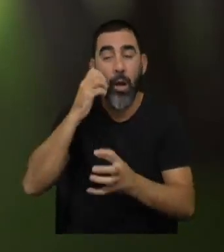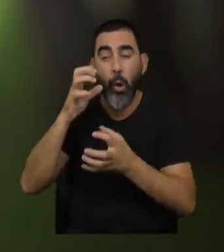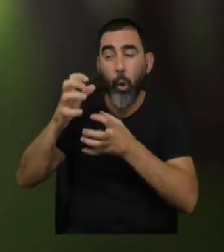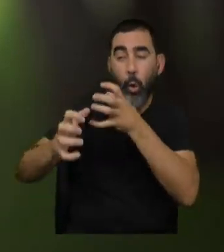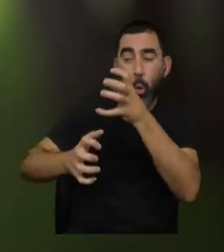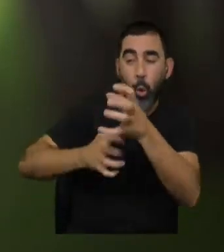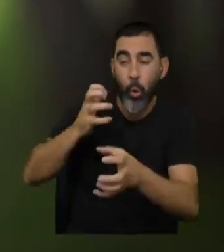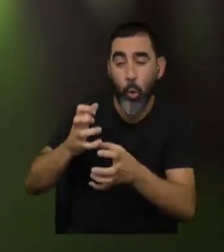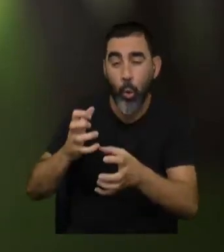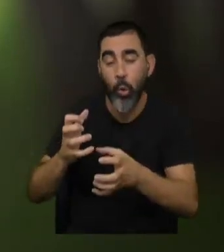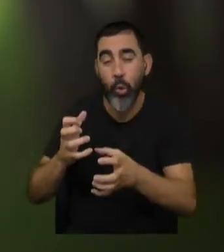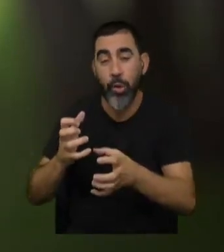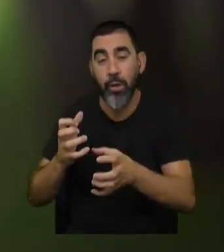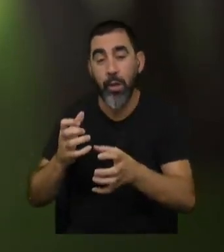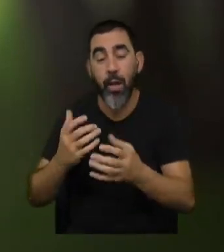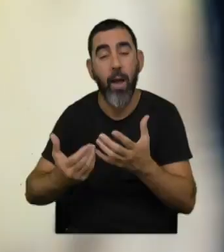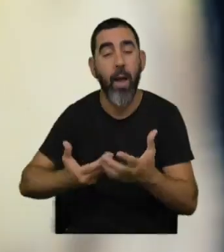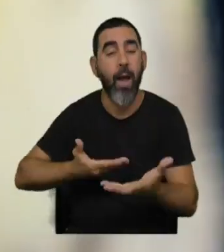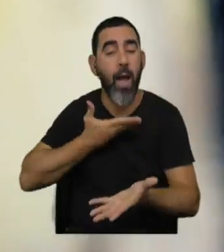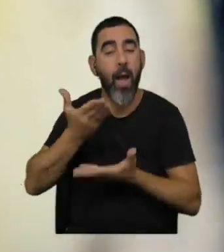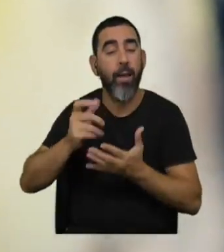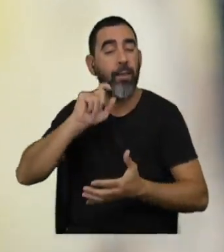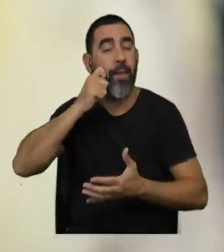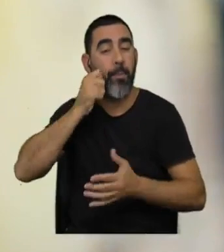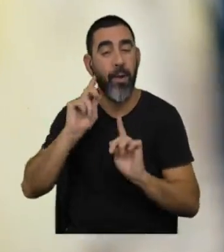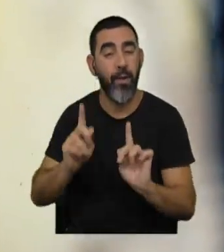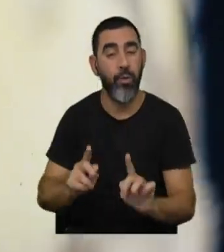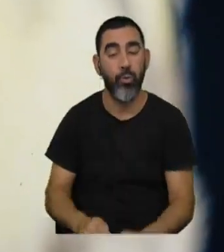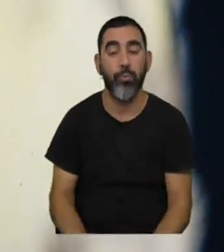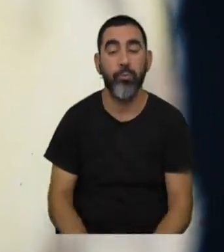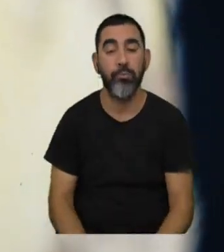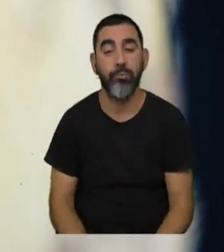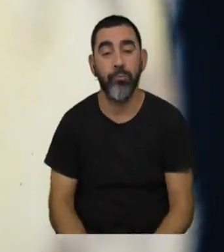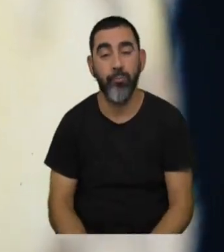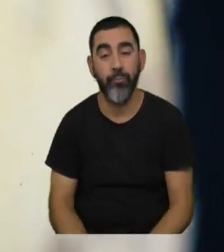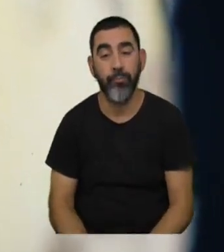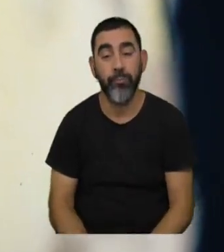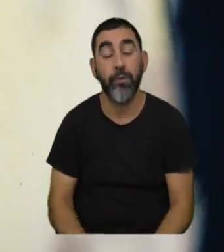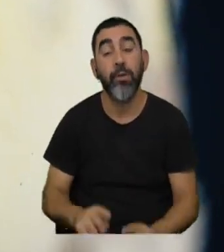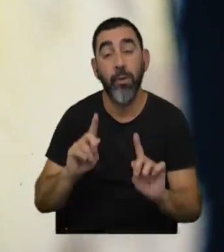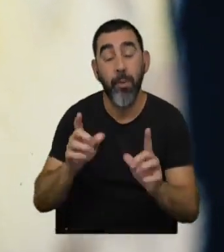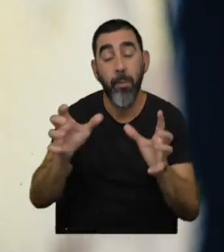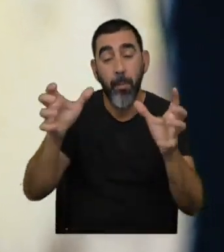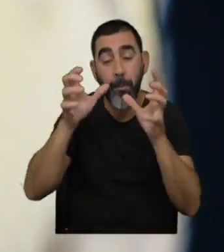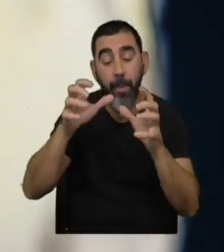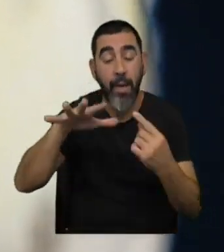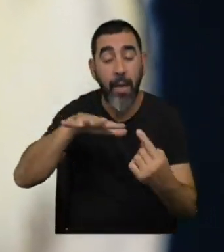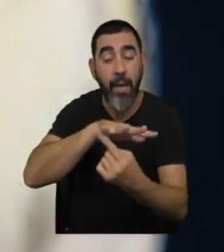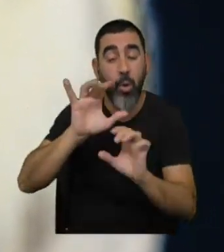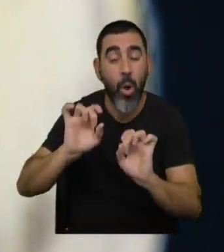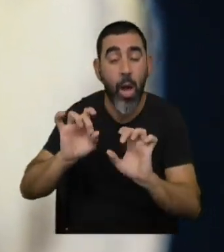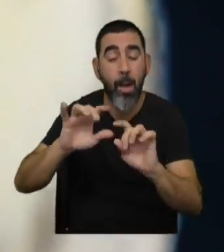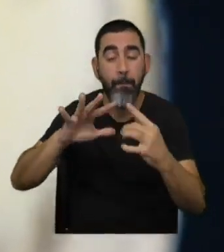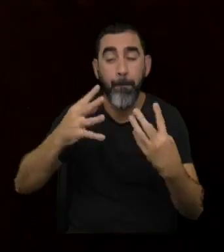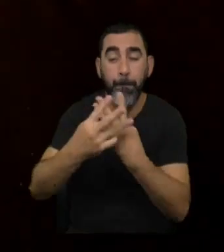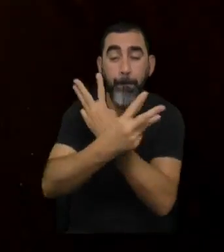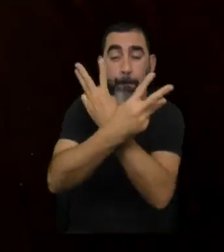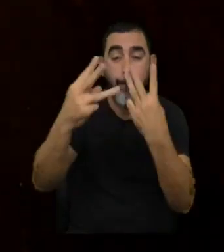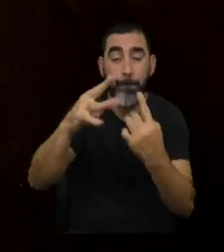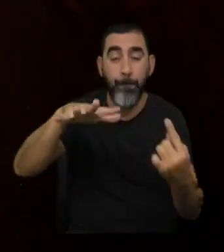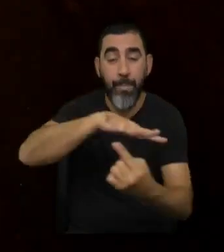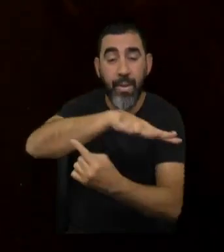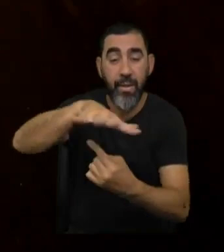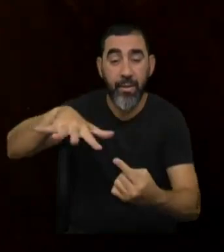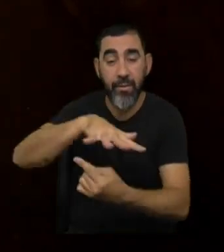coloridos, ejemplares que tengan el canto más lindo. Después hay otros riesgos más a nivel ecológico, más general, o a nivel de